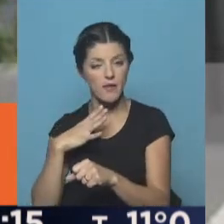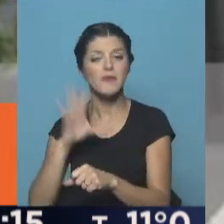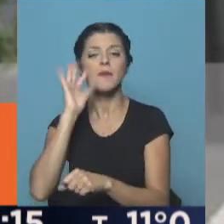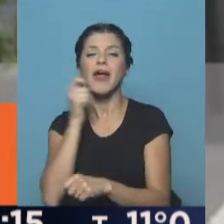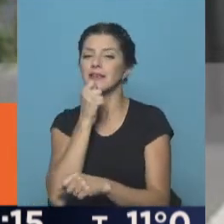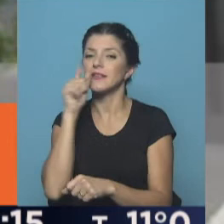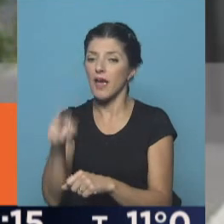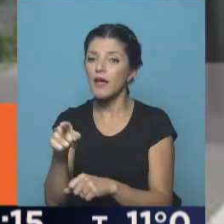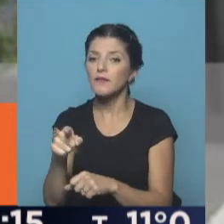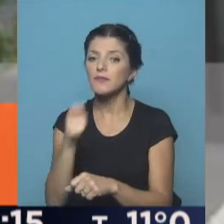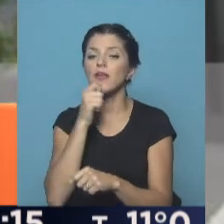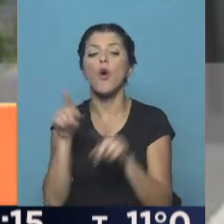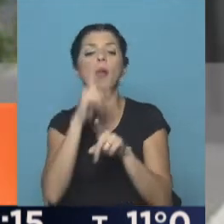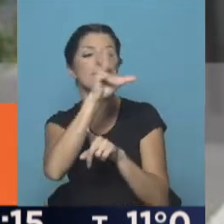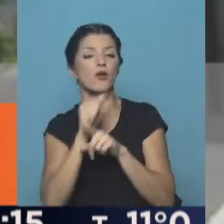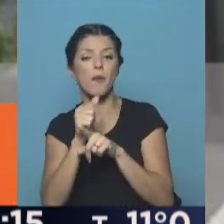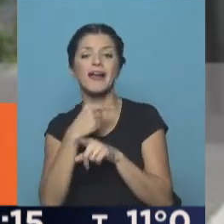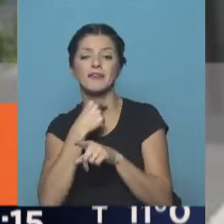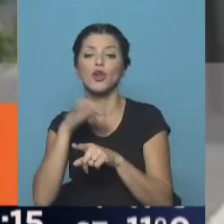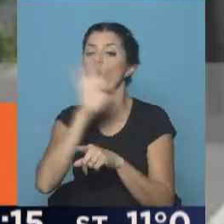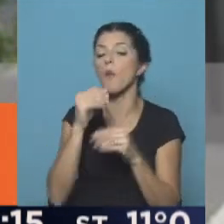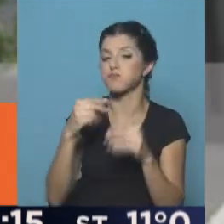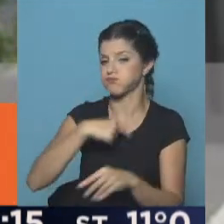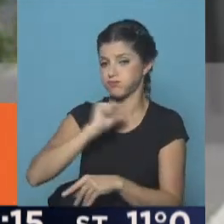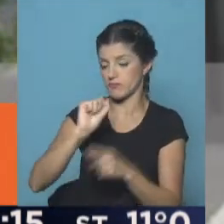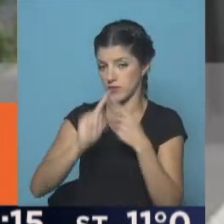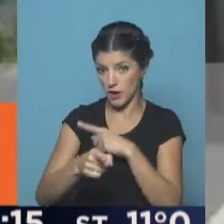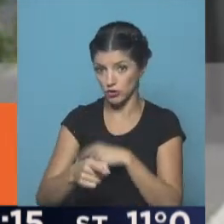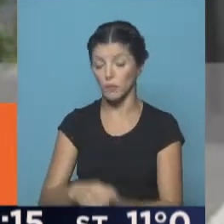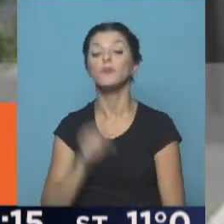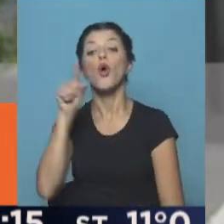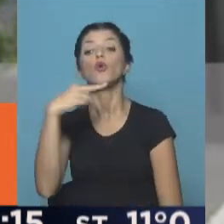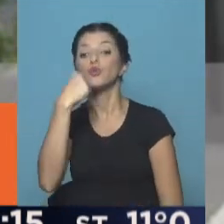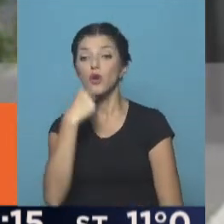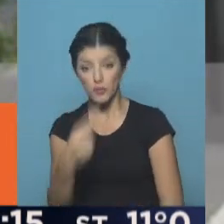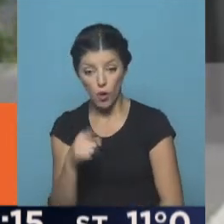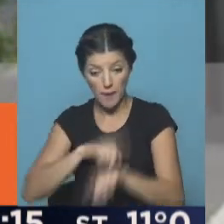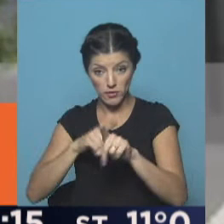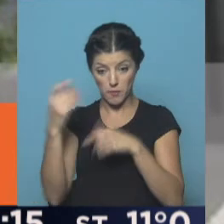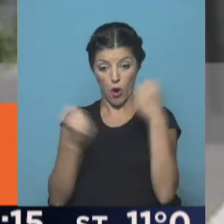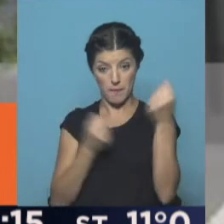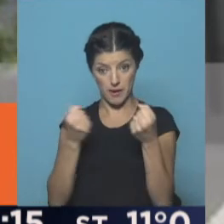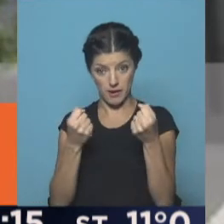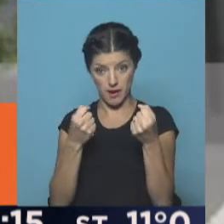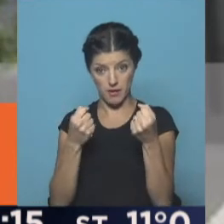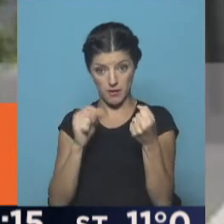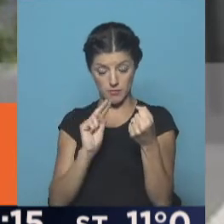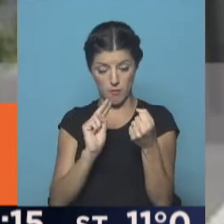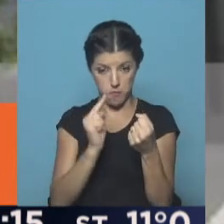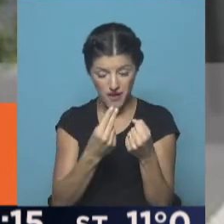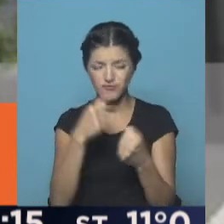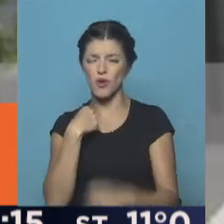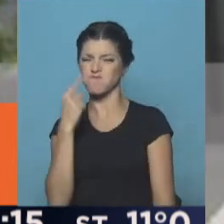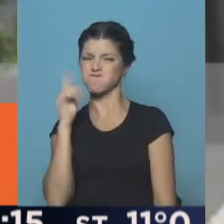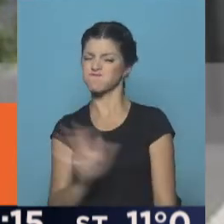había sido víctima de un intento de robo. El hijo del financista confirmó que su padre murió mientras manejaba por el microcentro, dijo que no confía en la